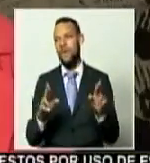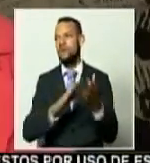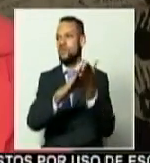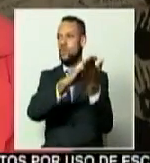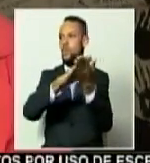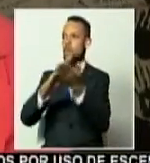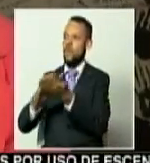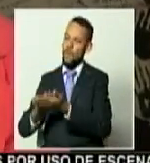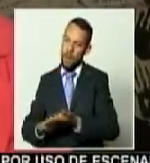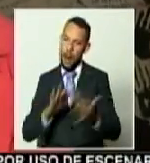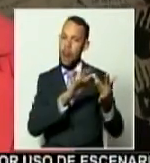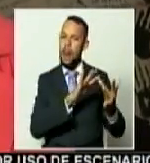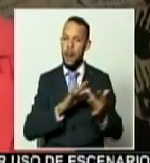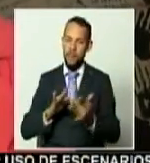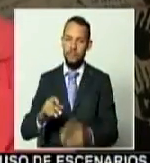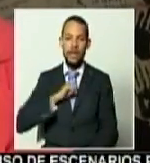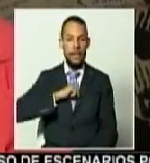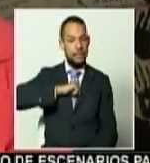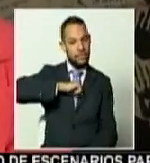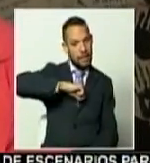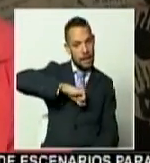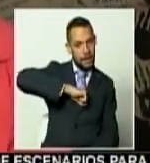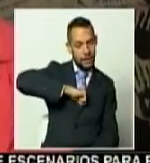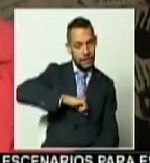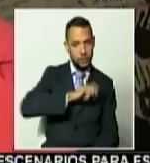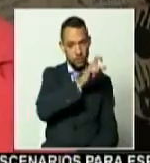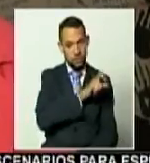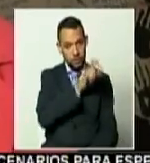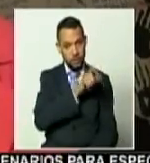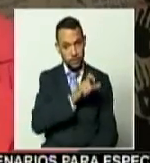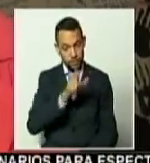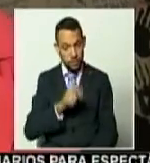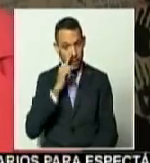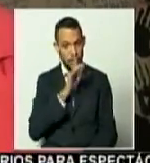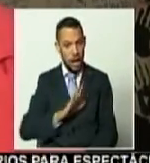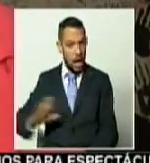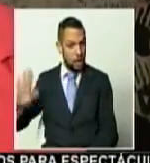reparación. Los derechos humanos en el contexto general